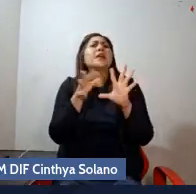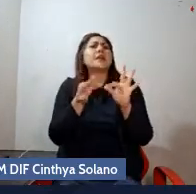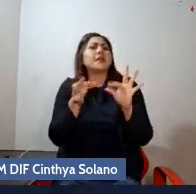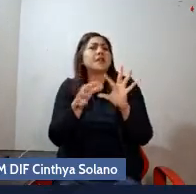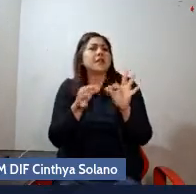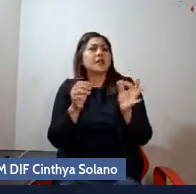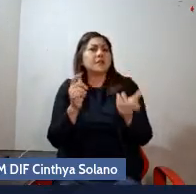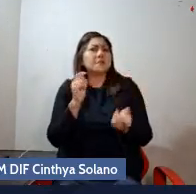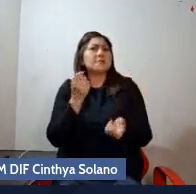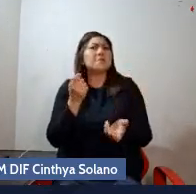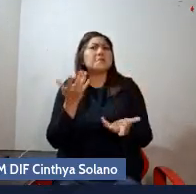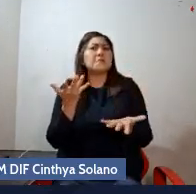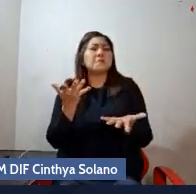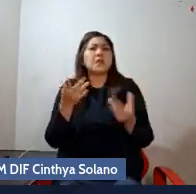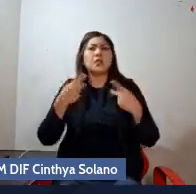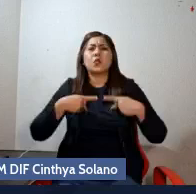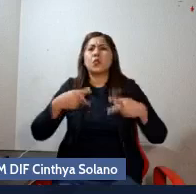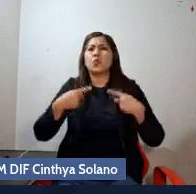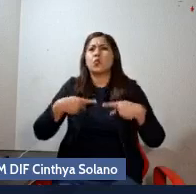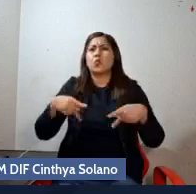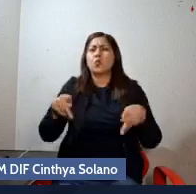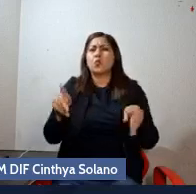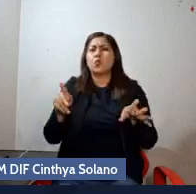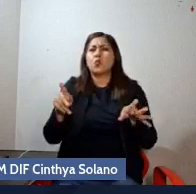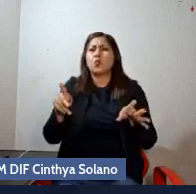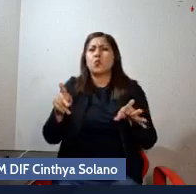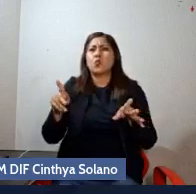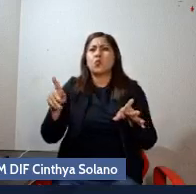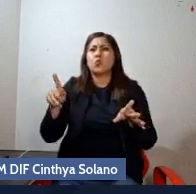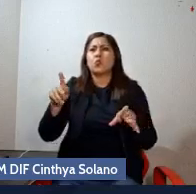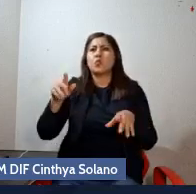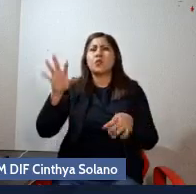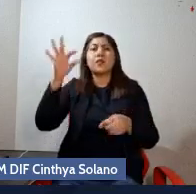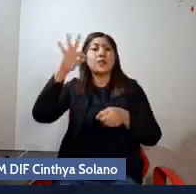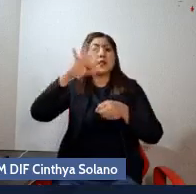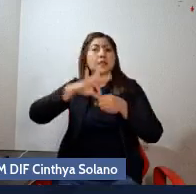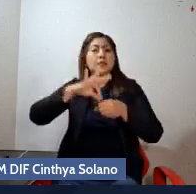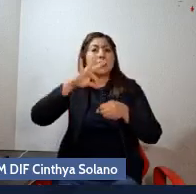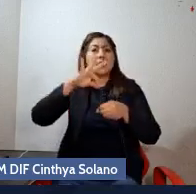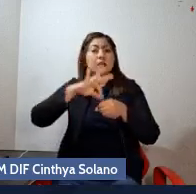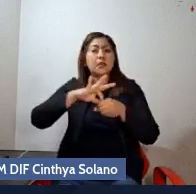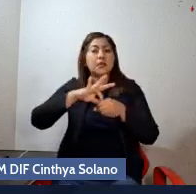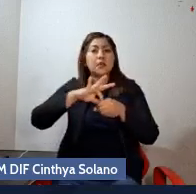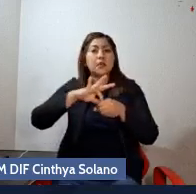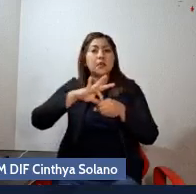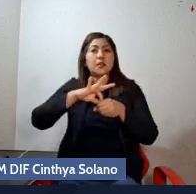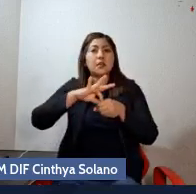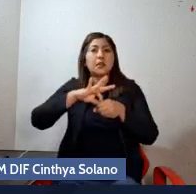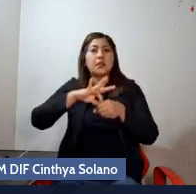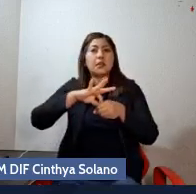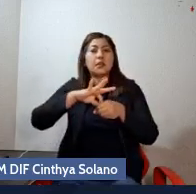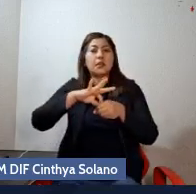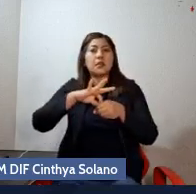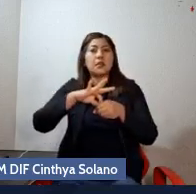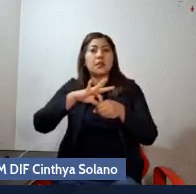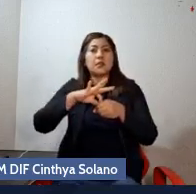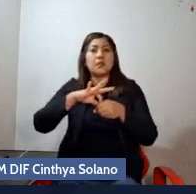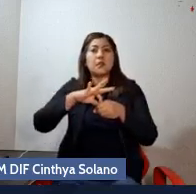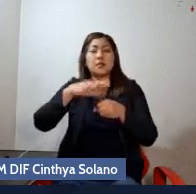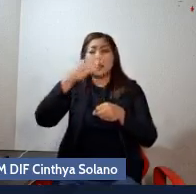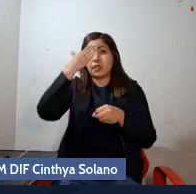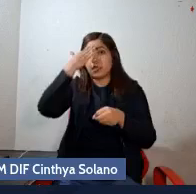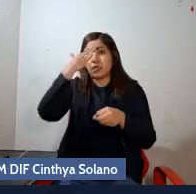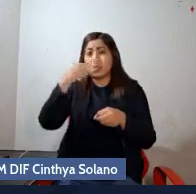persona. Cualquier persona que vote a sabiendas de que no cumple con los requisitos de ley